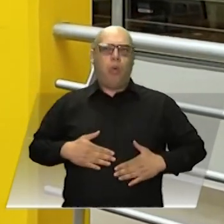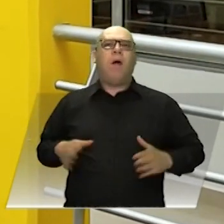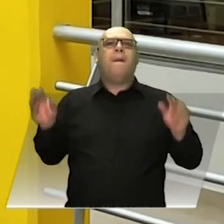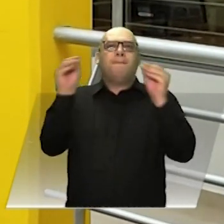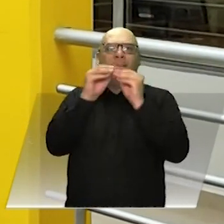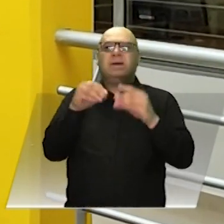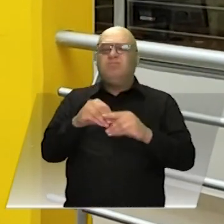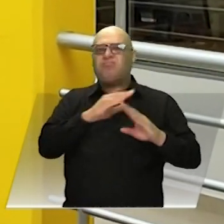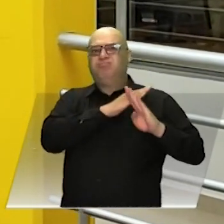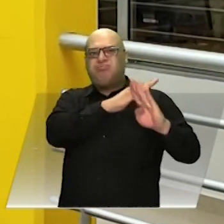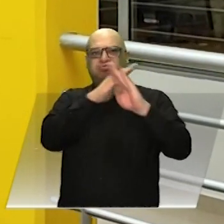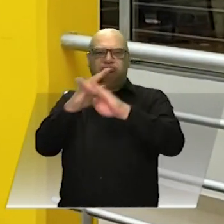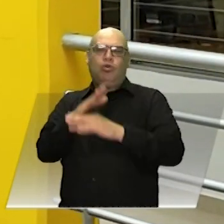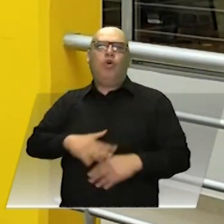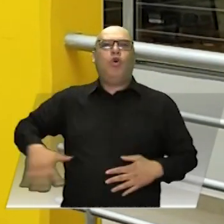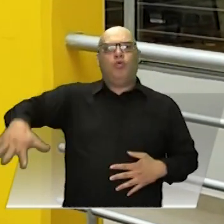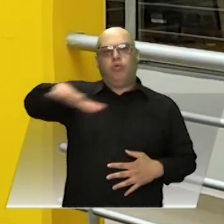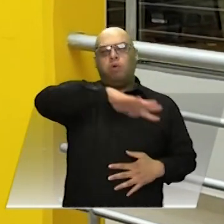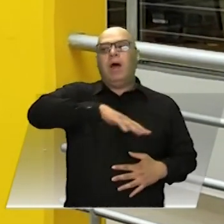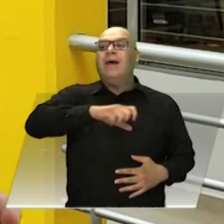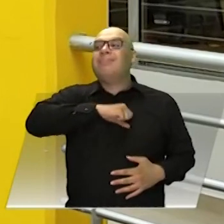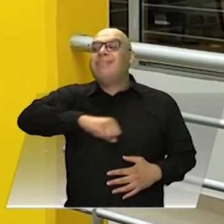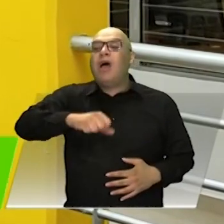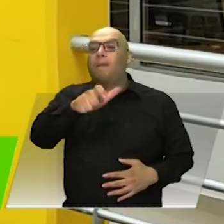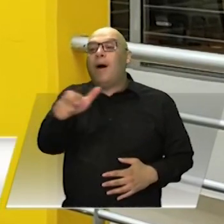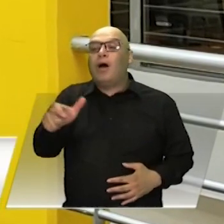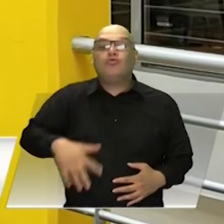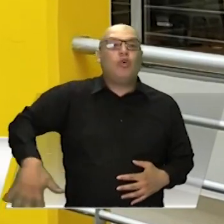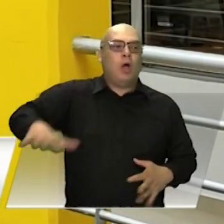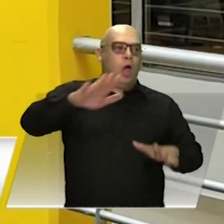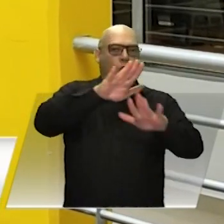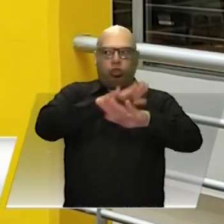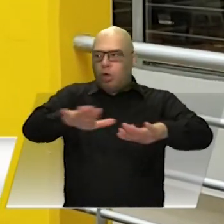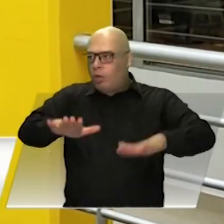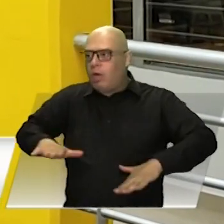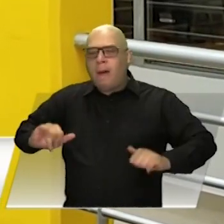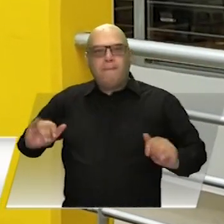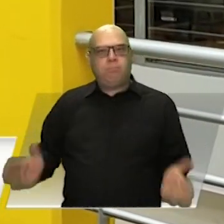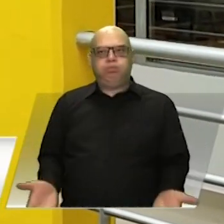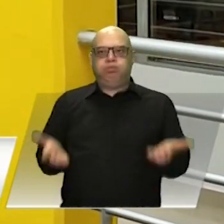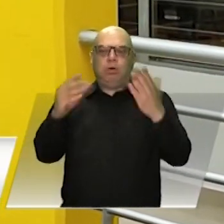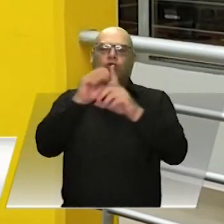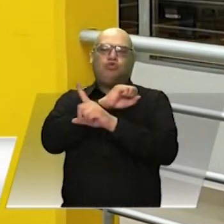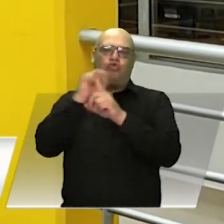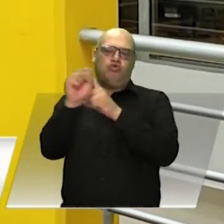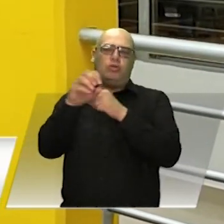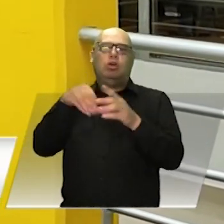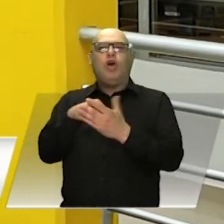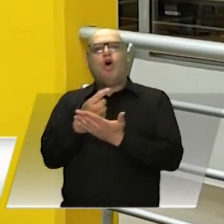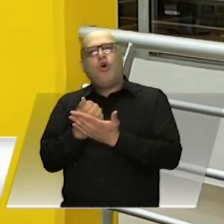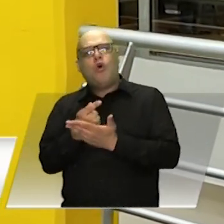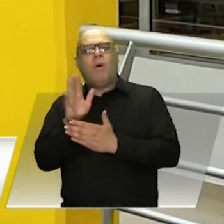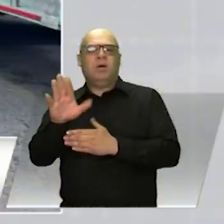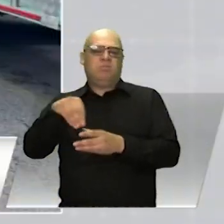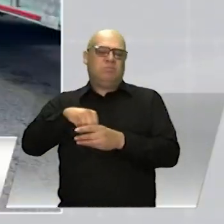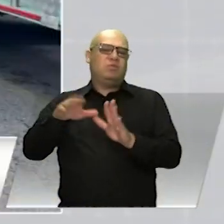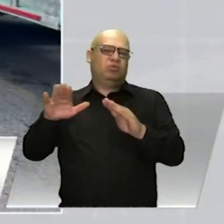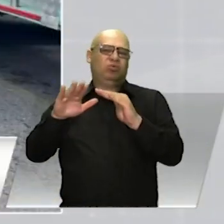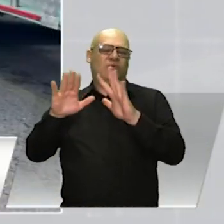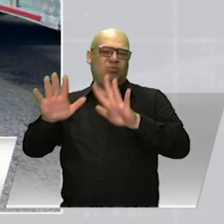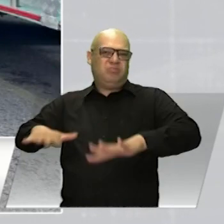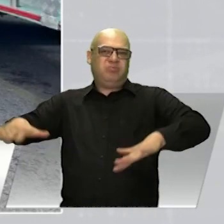de seguridad para el restablecimiento en normalidad de la vida social económica e institucional